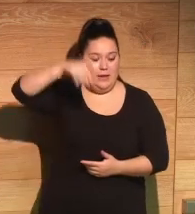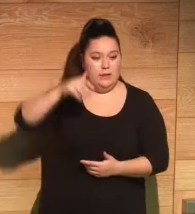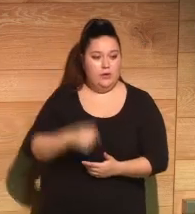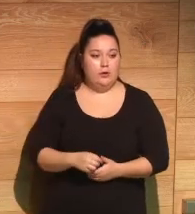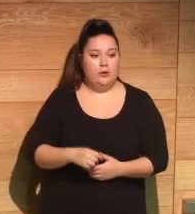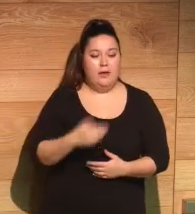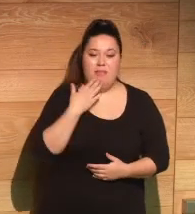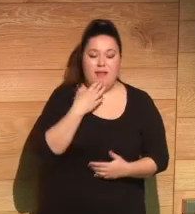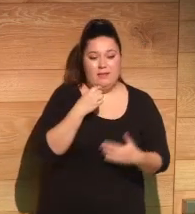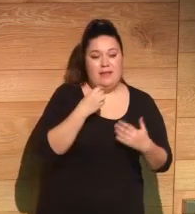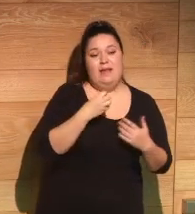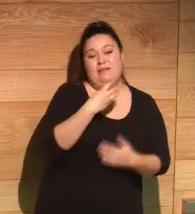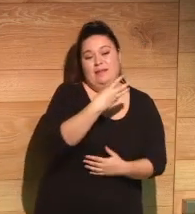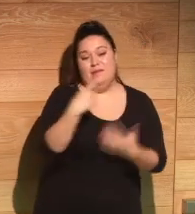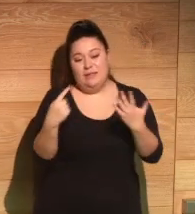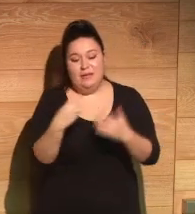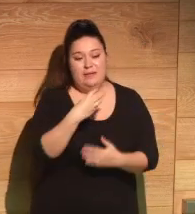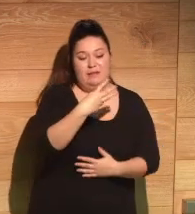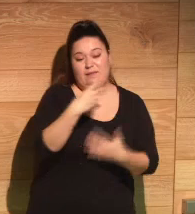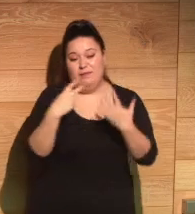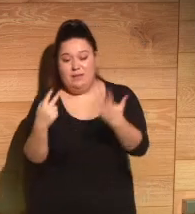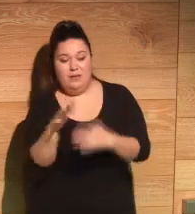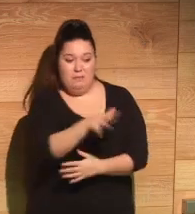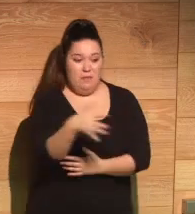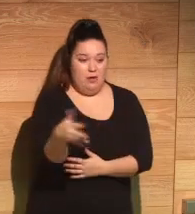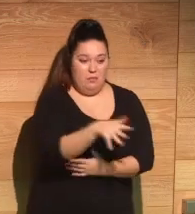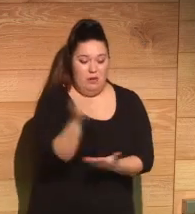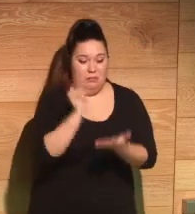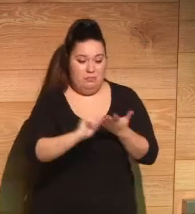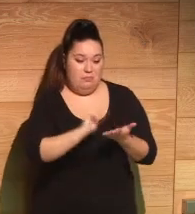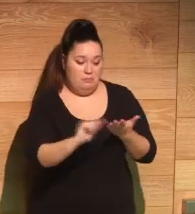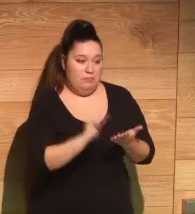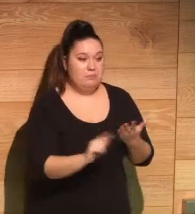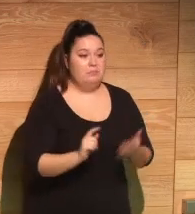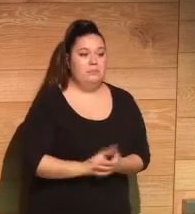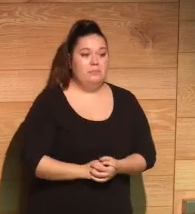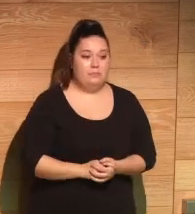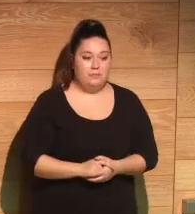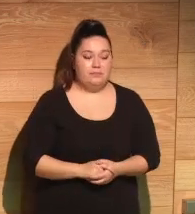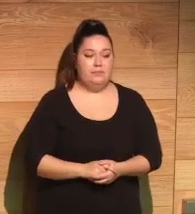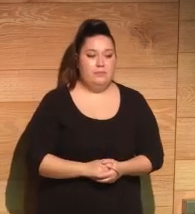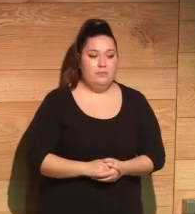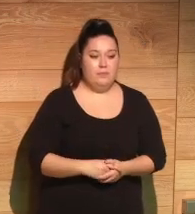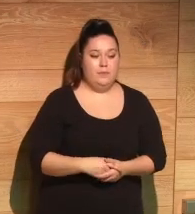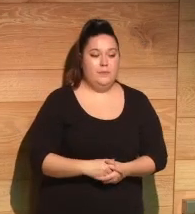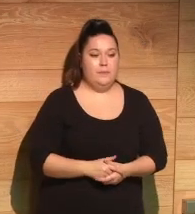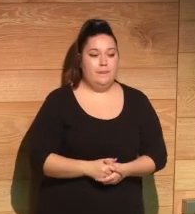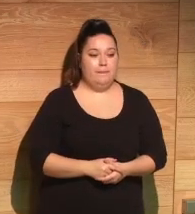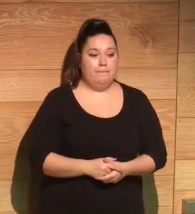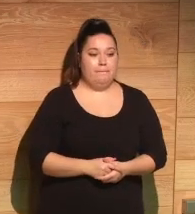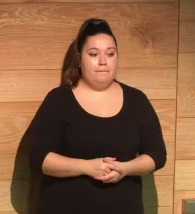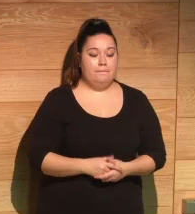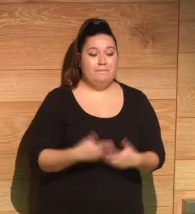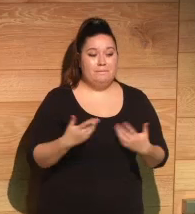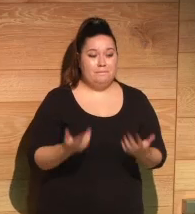36, 37 años. Con esa edad escribe y publica Hegel su Fenomenología del Espíritu, Martin Heidegger Ser y Tiempo, Jacques Derrida la Gramatología.